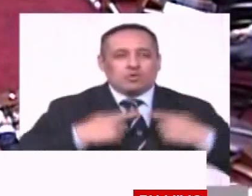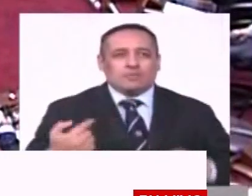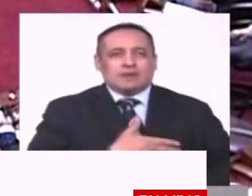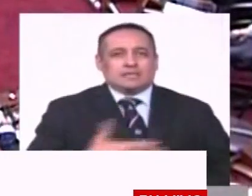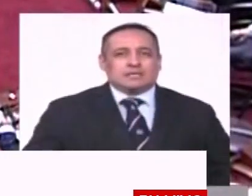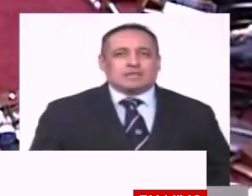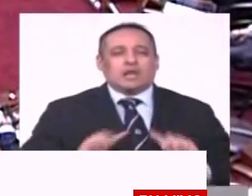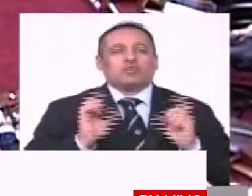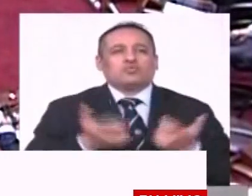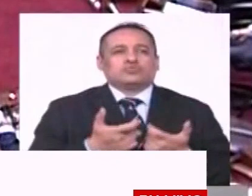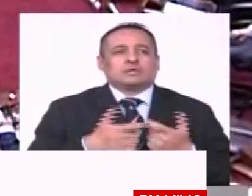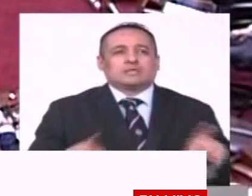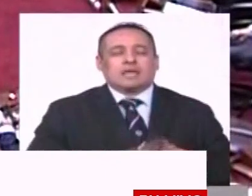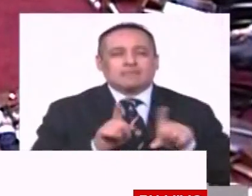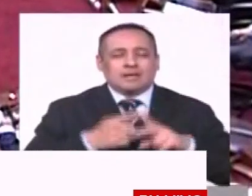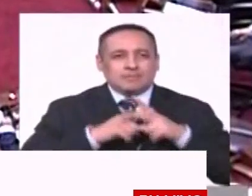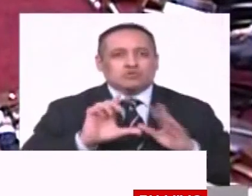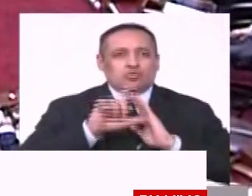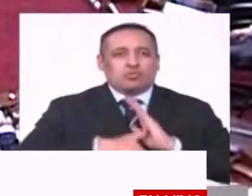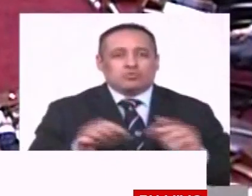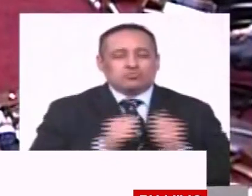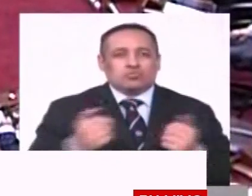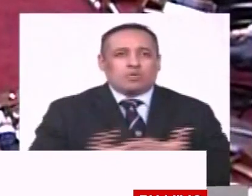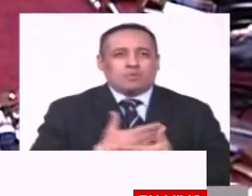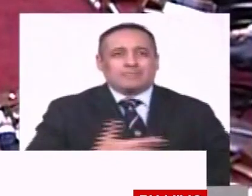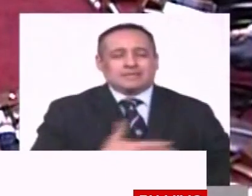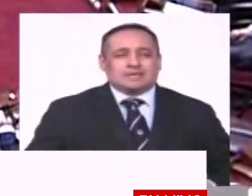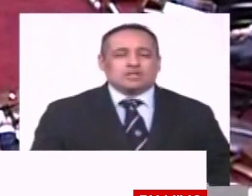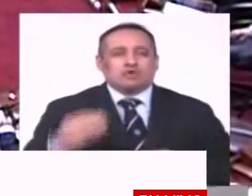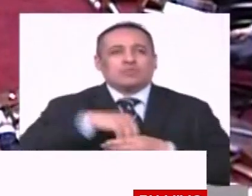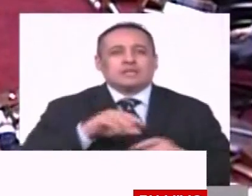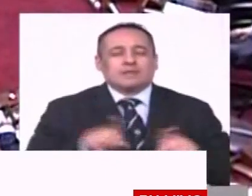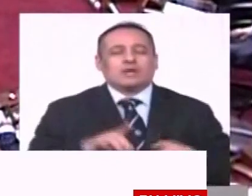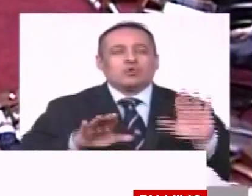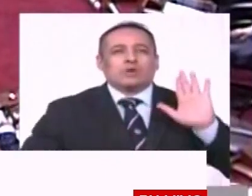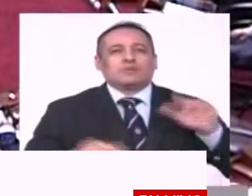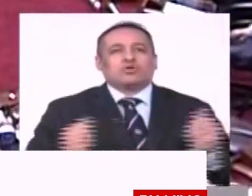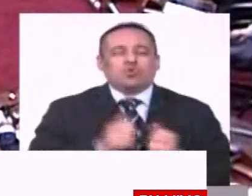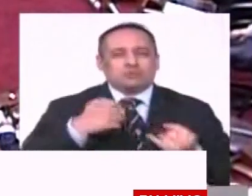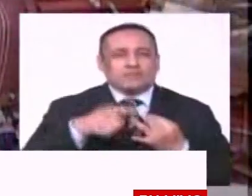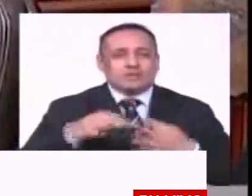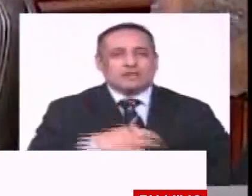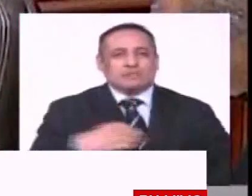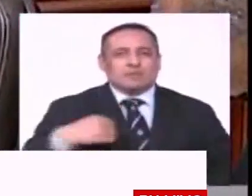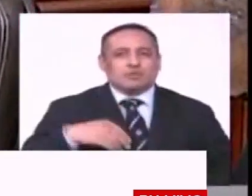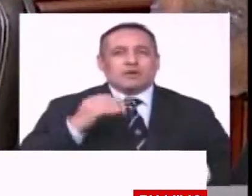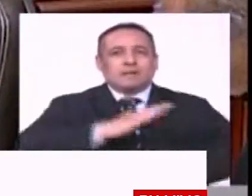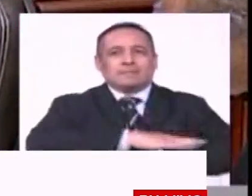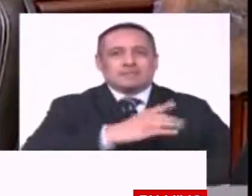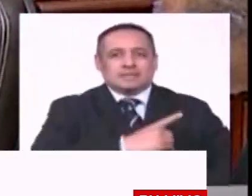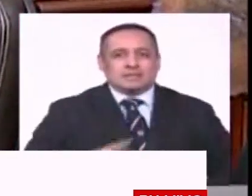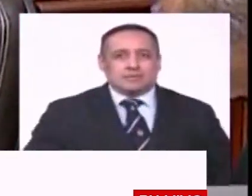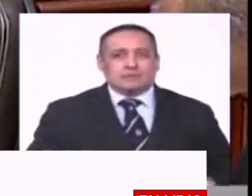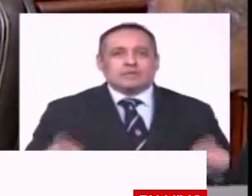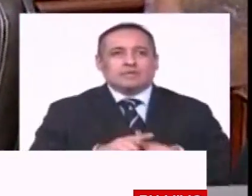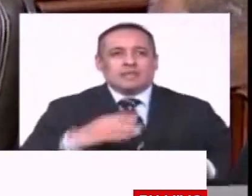el acto protocolar, es decir, la votación, va a continuar de manera completamente normal, solamente que este caso se votaría solamente